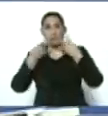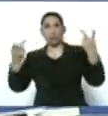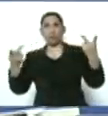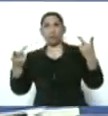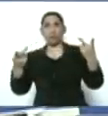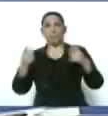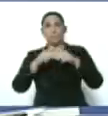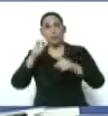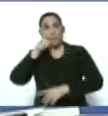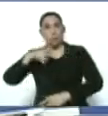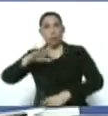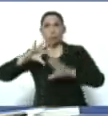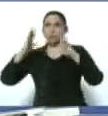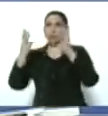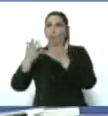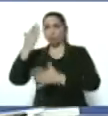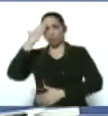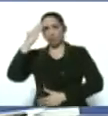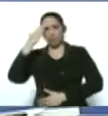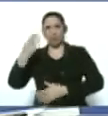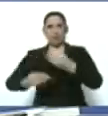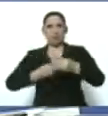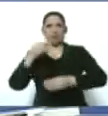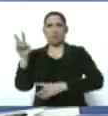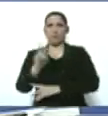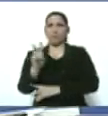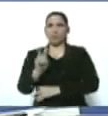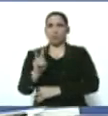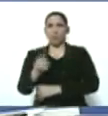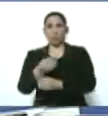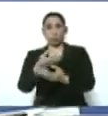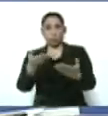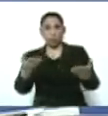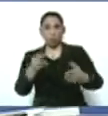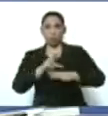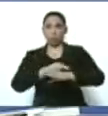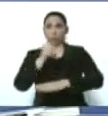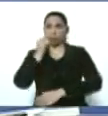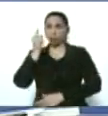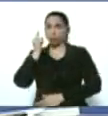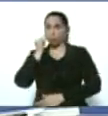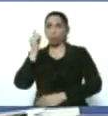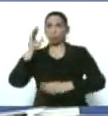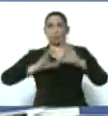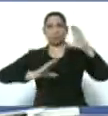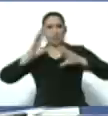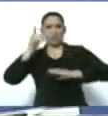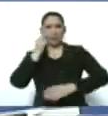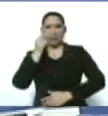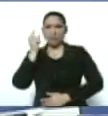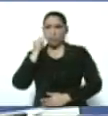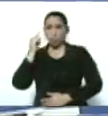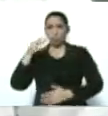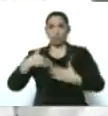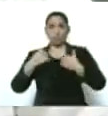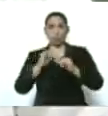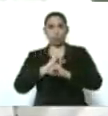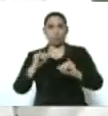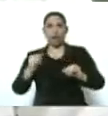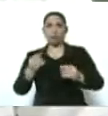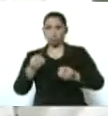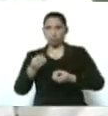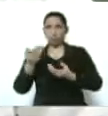Venezuela, de lo que estamos haciendo en Venezuela. Ustedes, doctores, doctoras, científicos, científicas de la salud, ya les voy a dar la